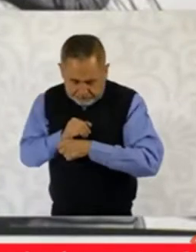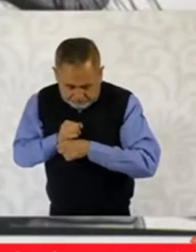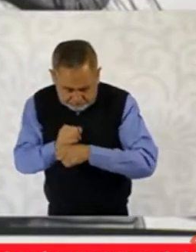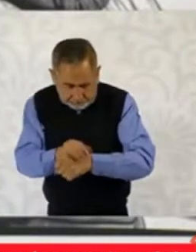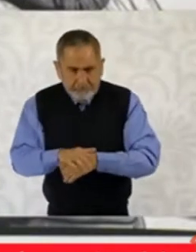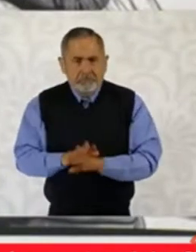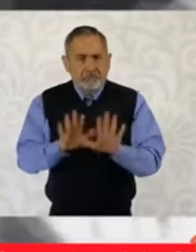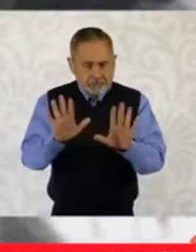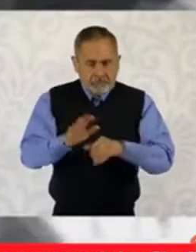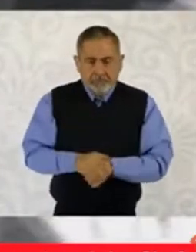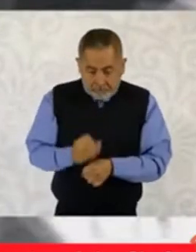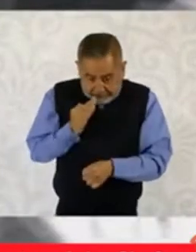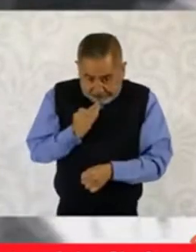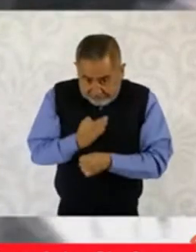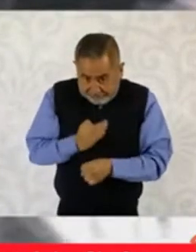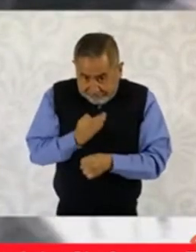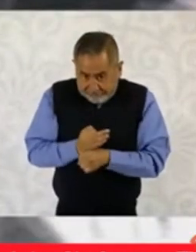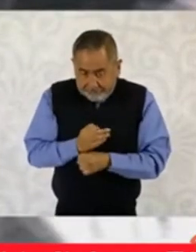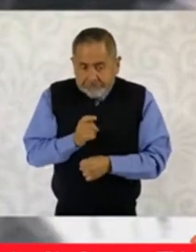hasta ahora?